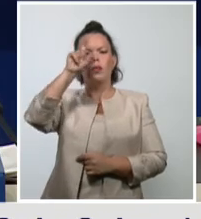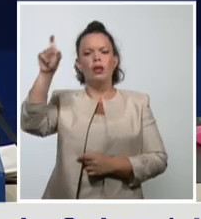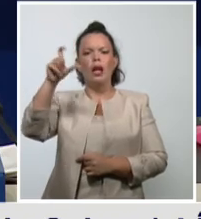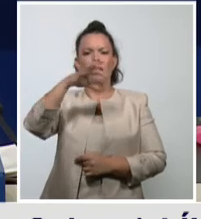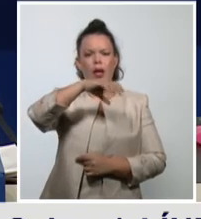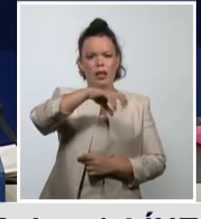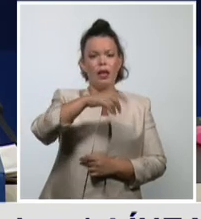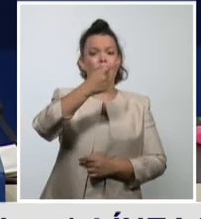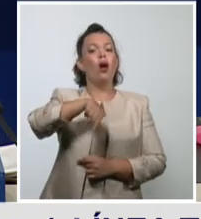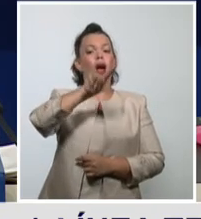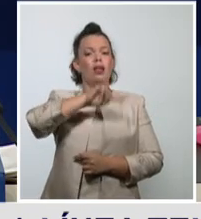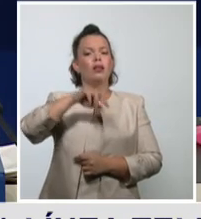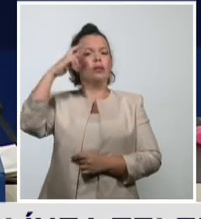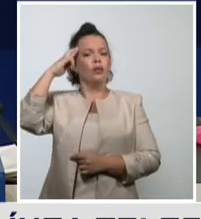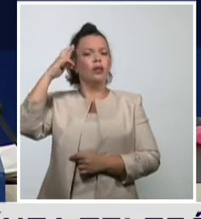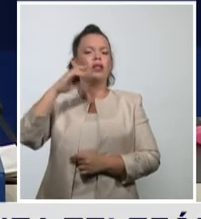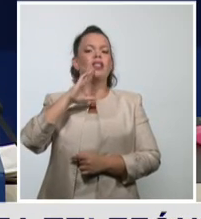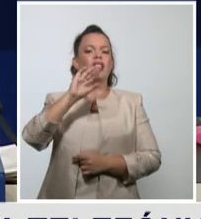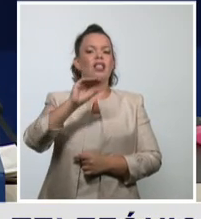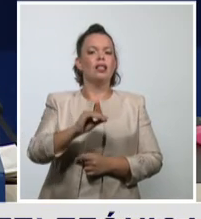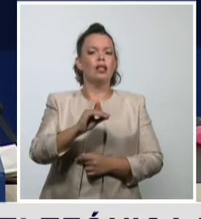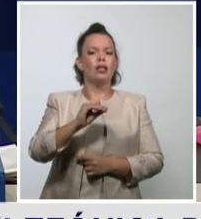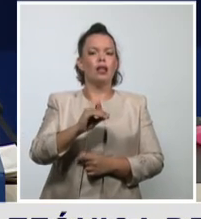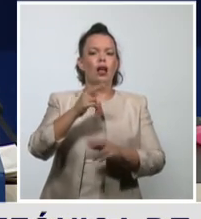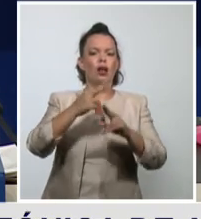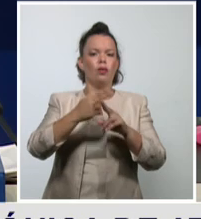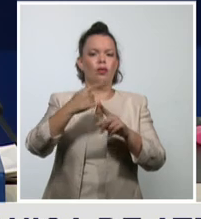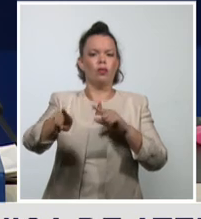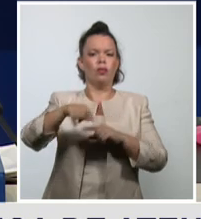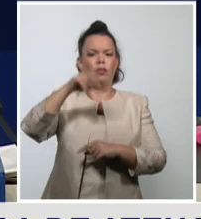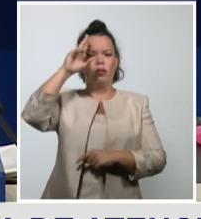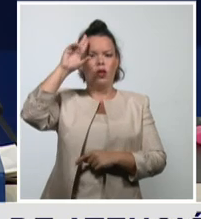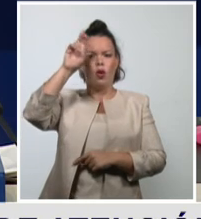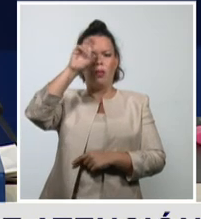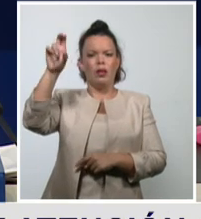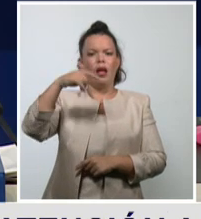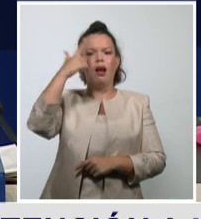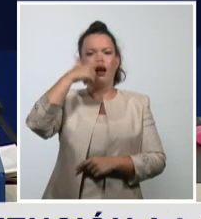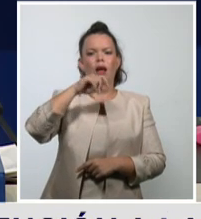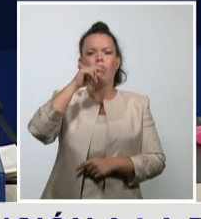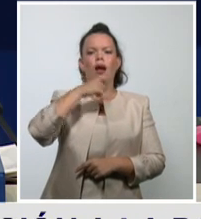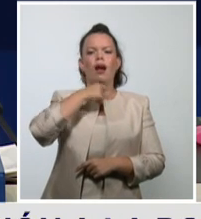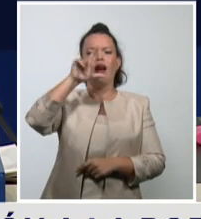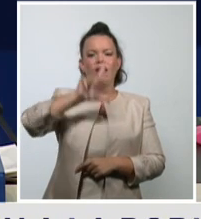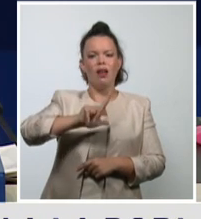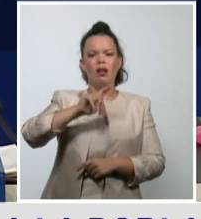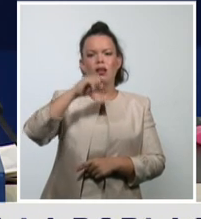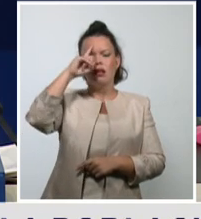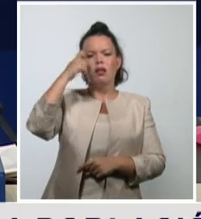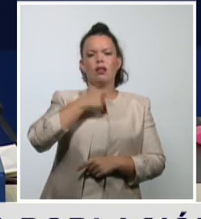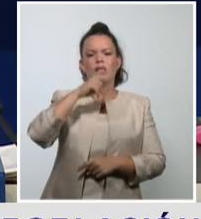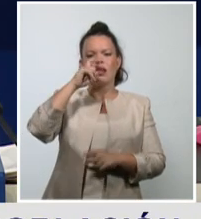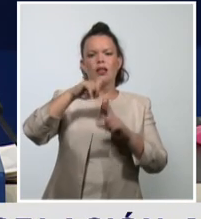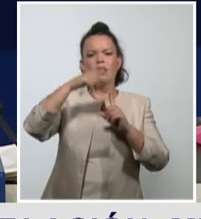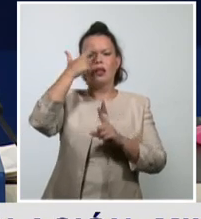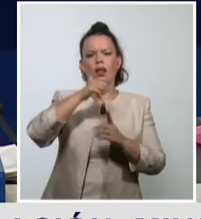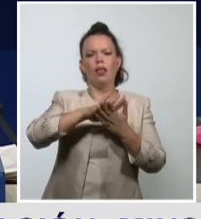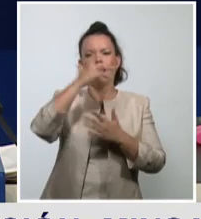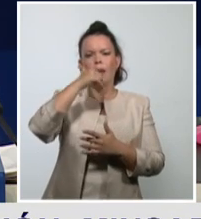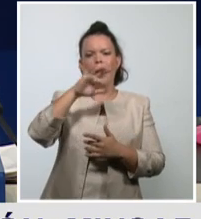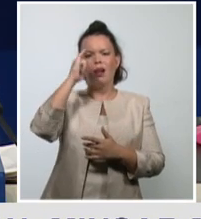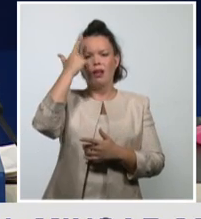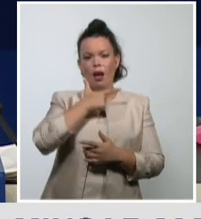habíamos dicho el Hospital Abel Santa María. Realmente este paciente estuvo inicialmente en el Abel Santa María, pero inmediatamente que